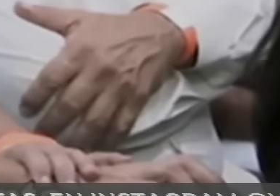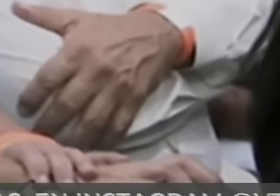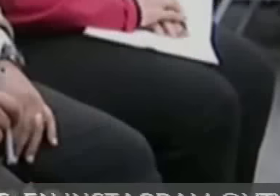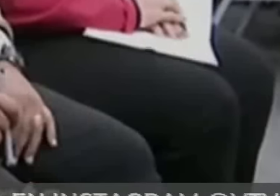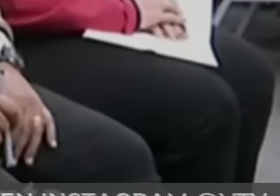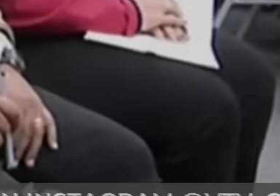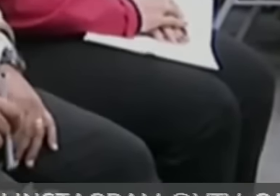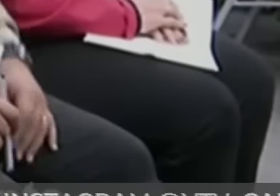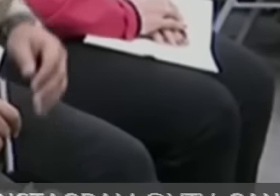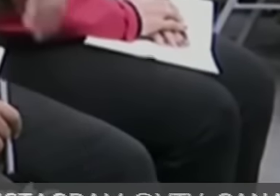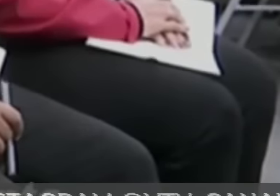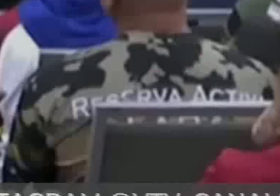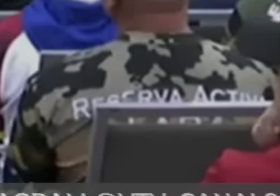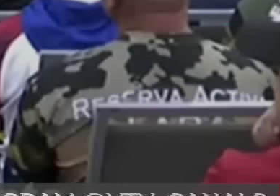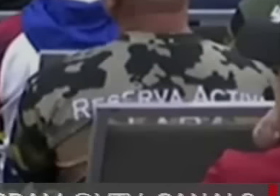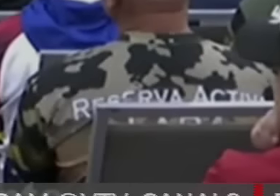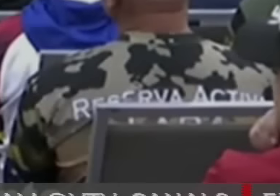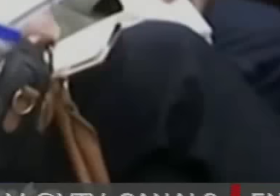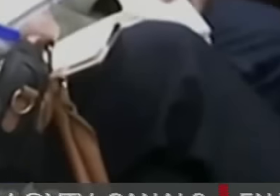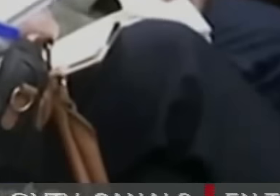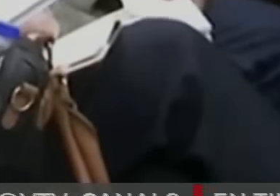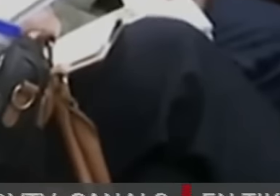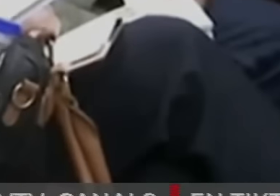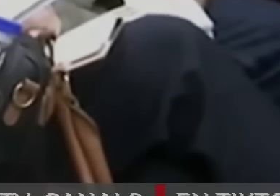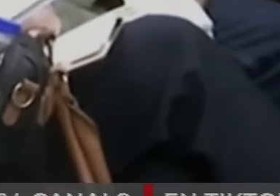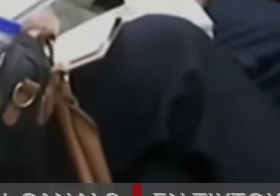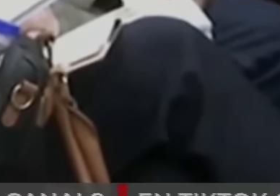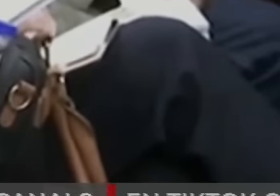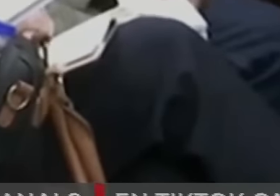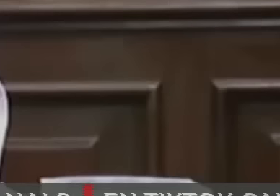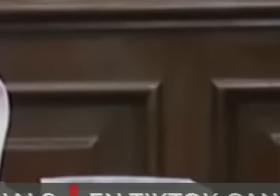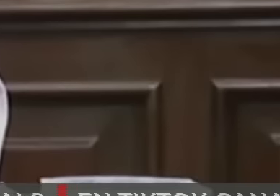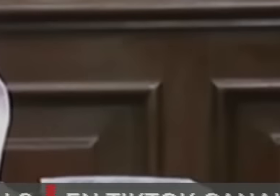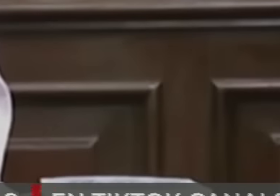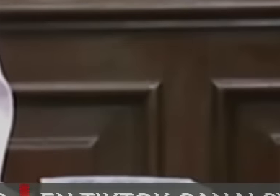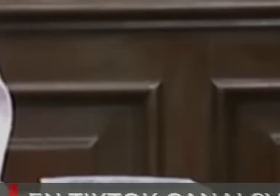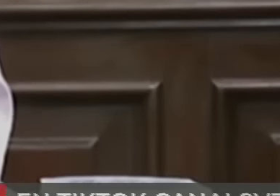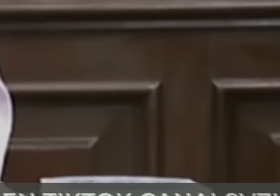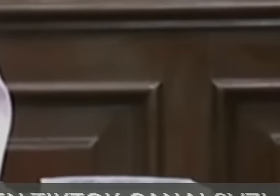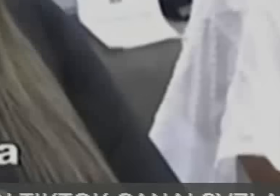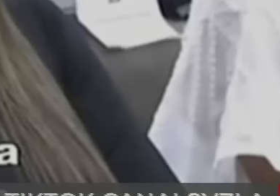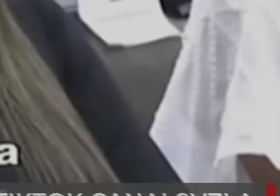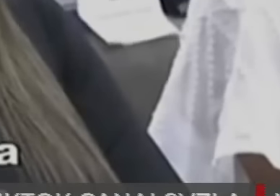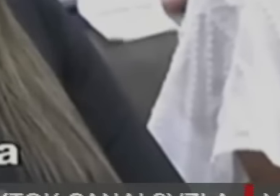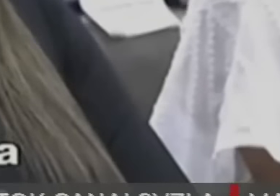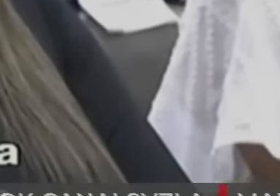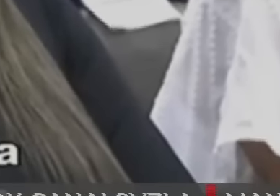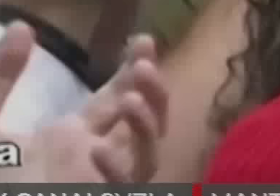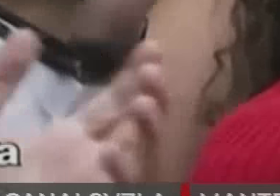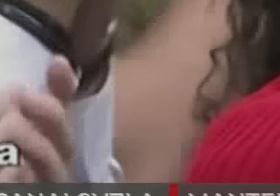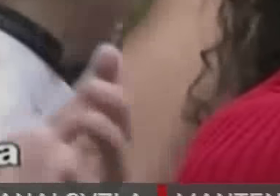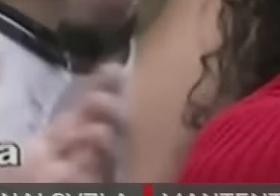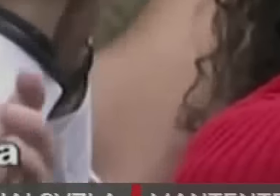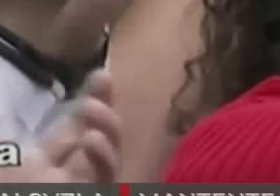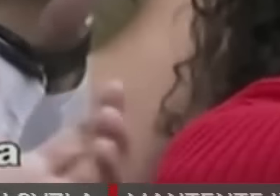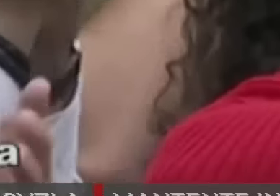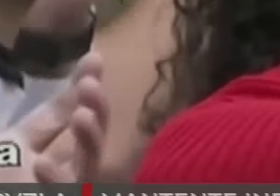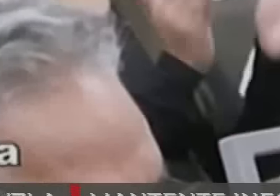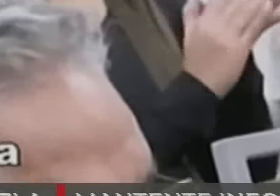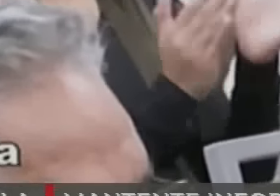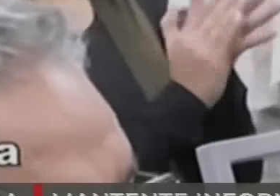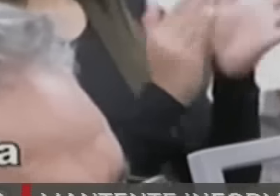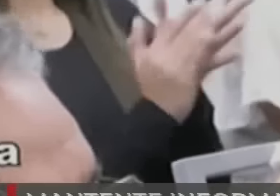unidas, fortalecidas, en combate permanente, para nosotros plantearnos la gran tarea histórica de hacer una renovación profunda